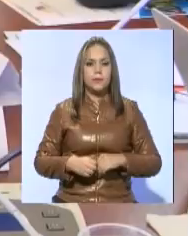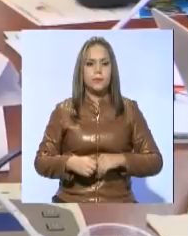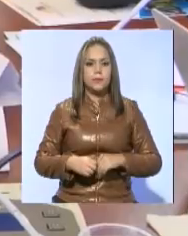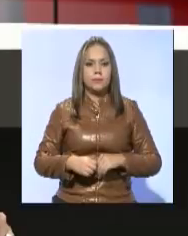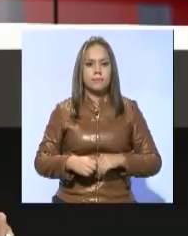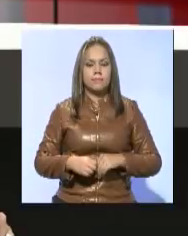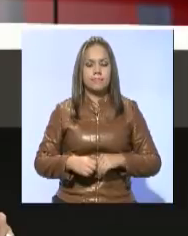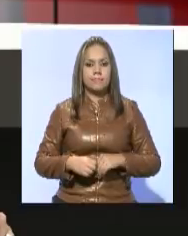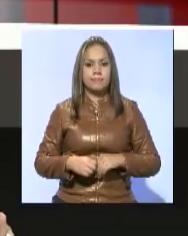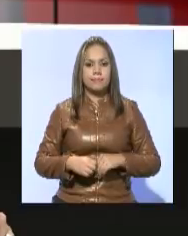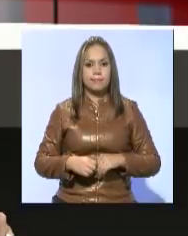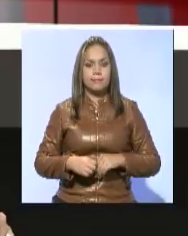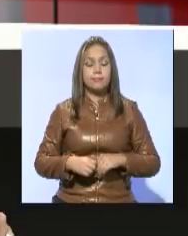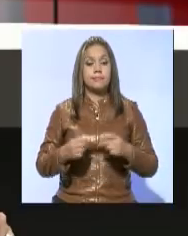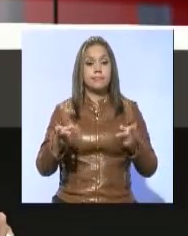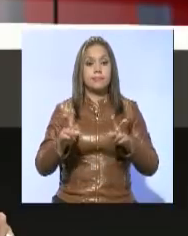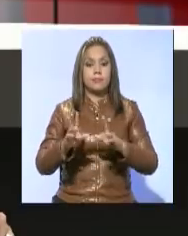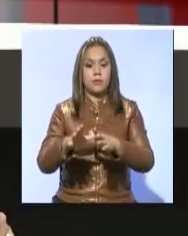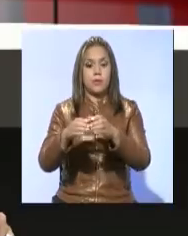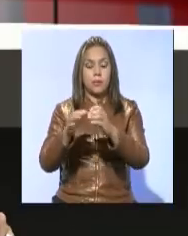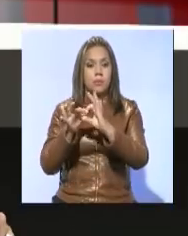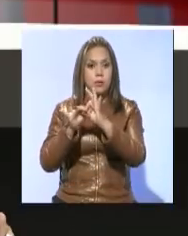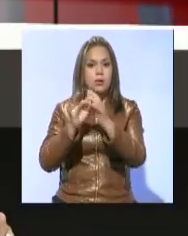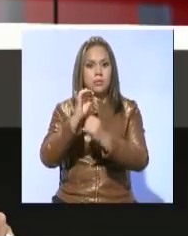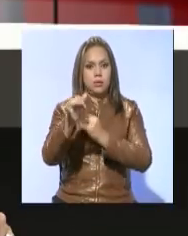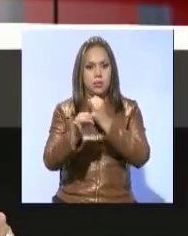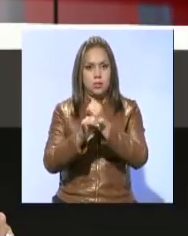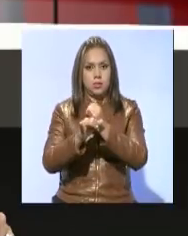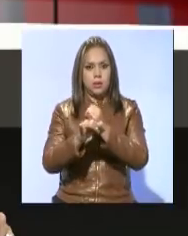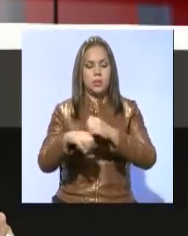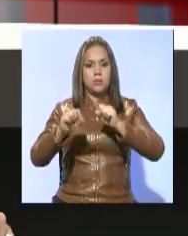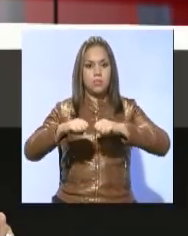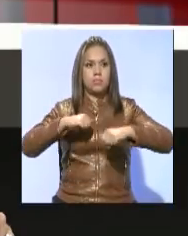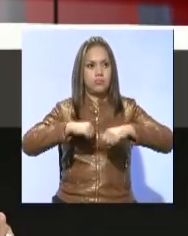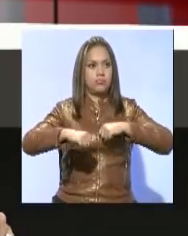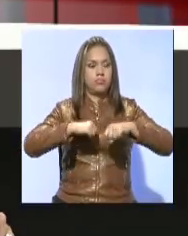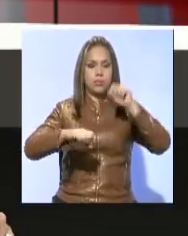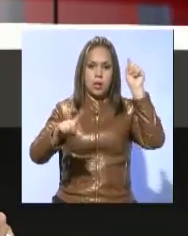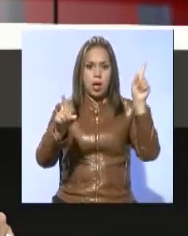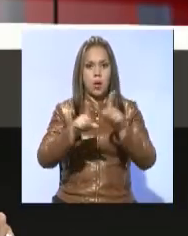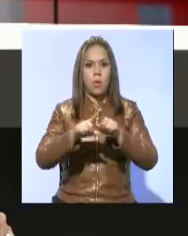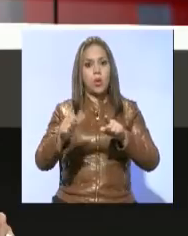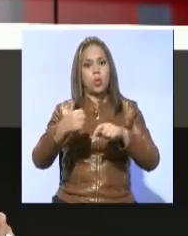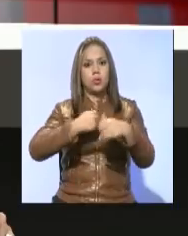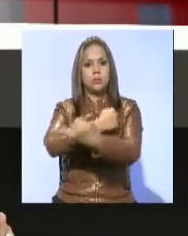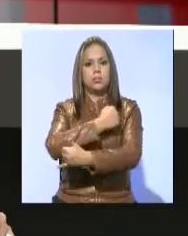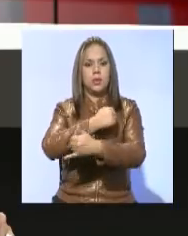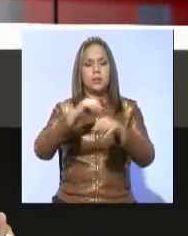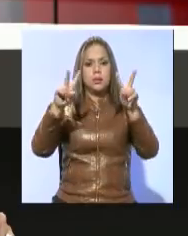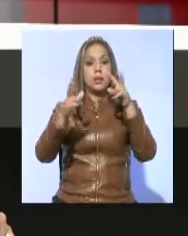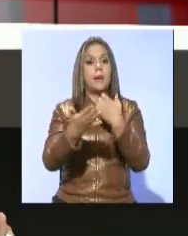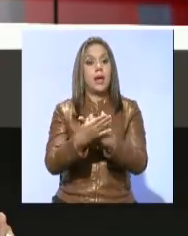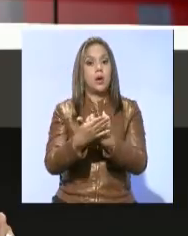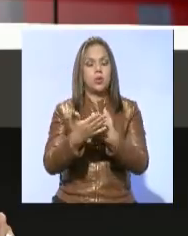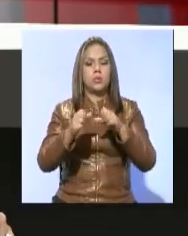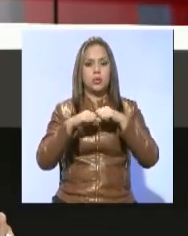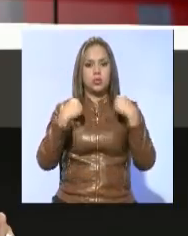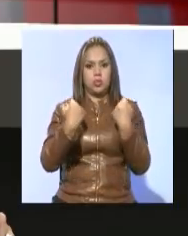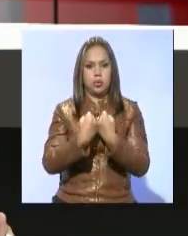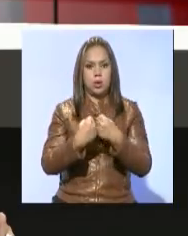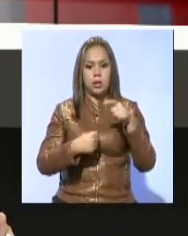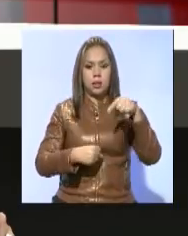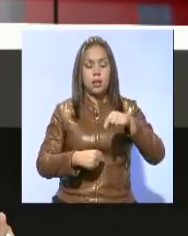Noticias. Mientras que la Comisión de Relaciones Internacionales tramitó acuerdos con otros países en ámbitos económicos y sociales durante